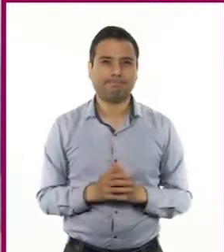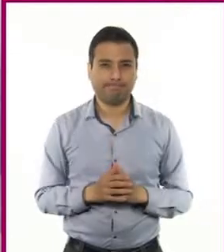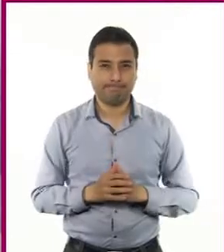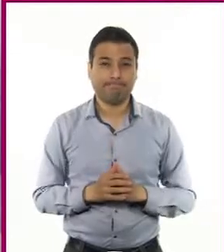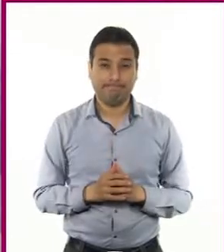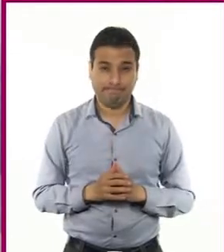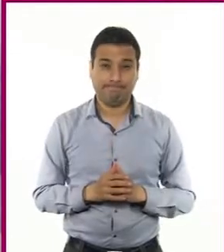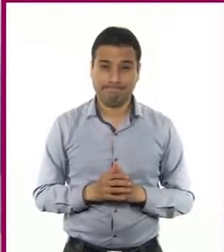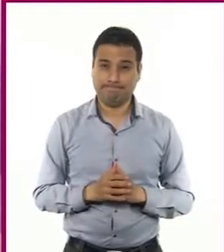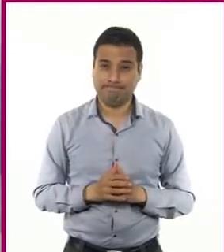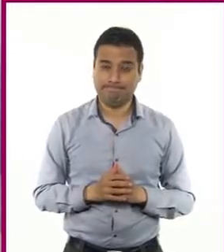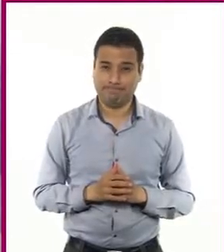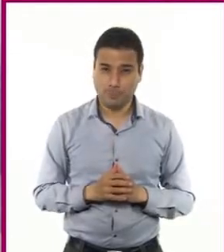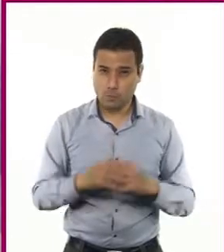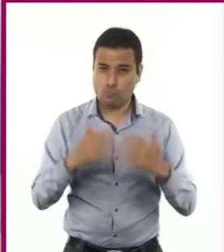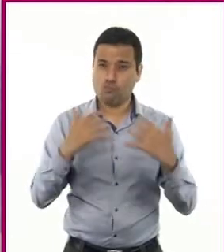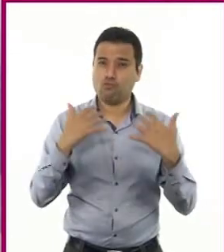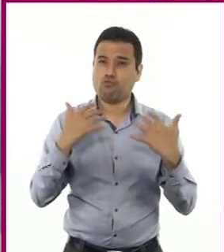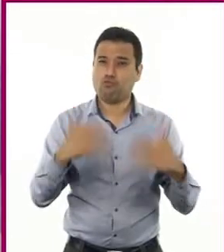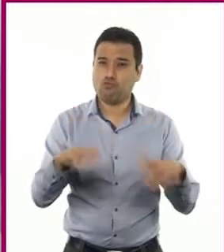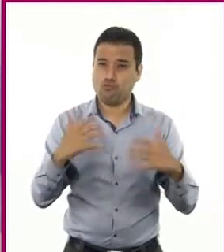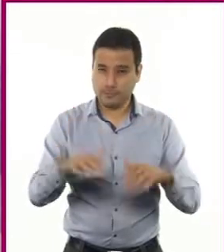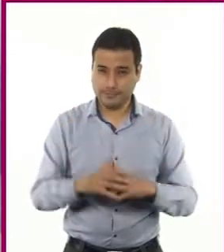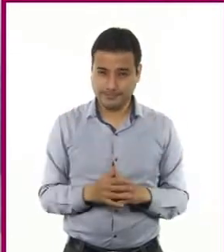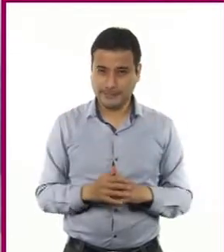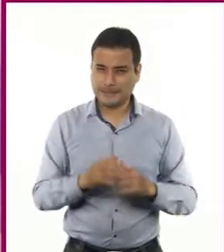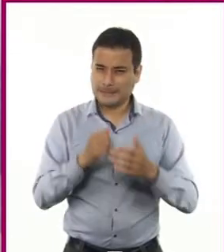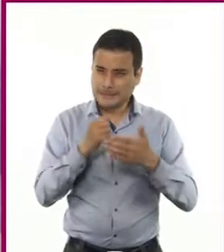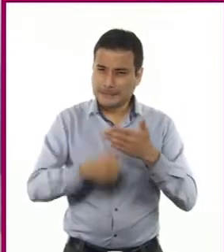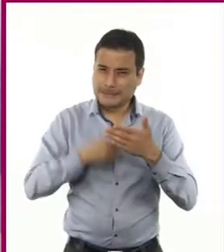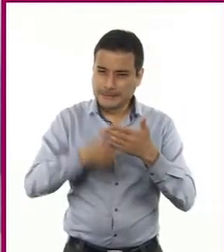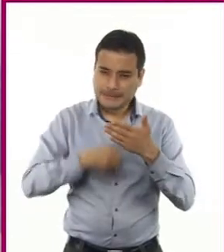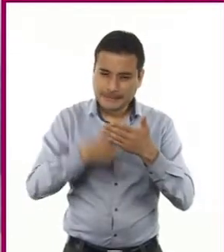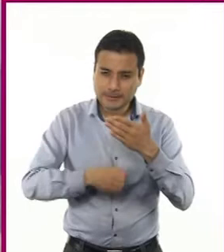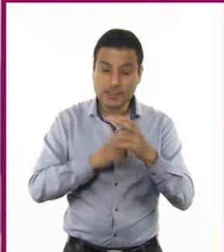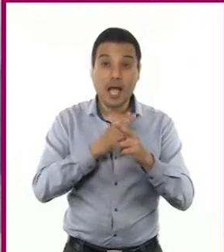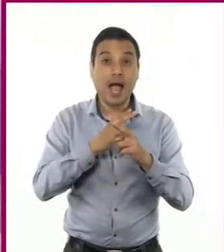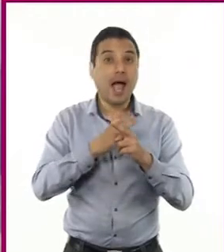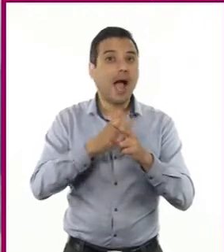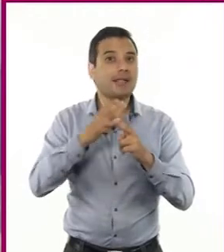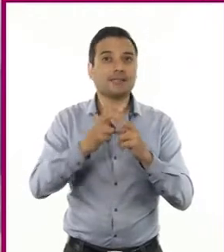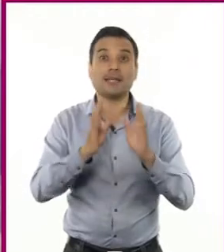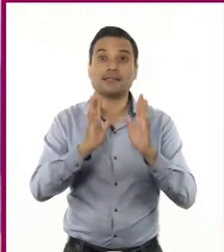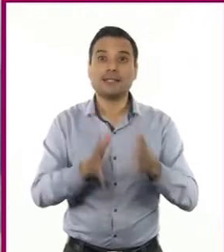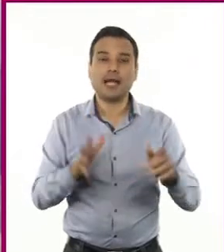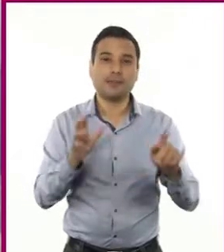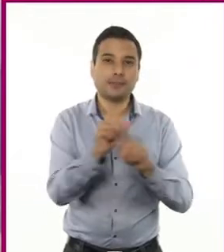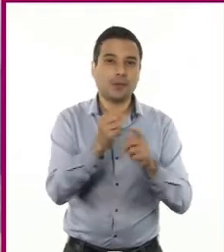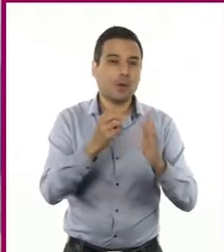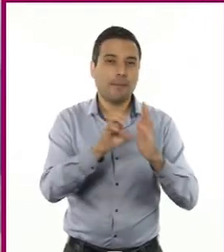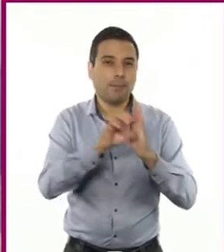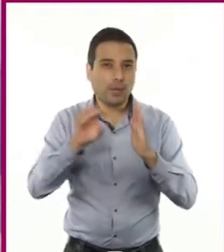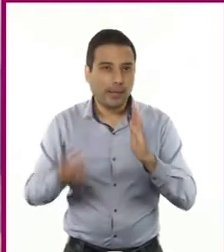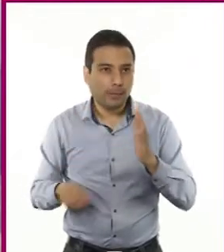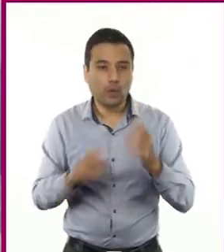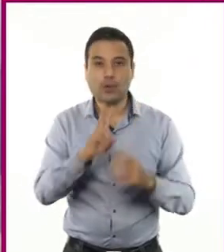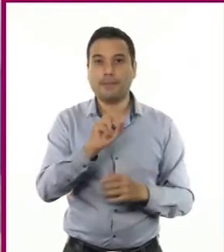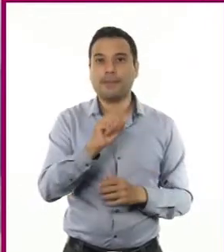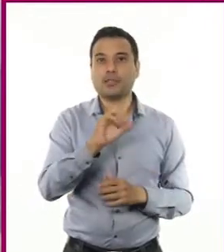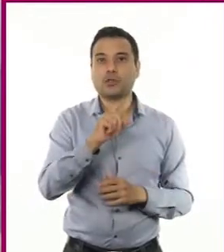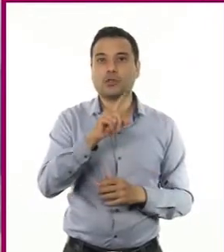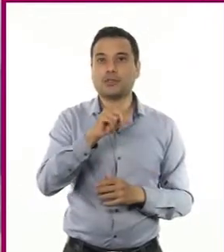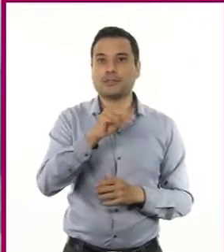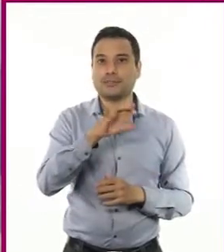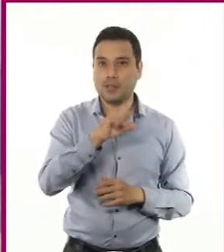de cada esquina una tribuna hasta obtener este triunfo para la democracia. Pienso en José Vasconcelos, en Manuel Gómez Morín,